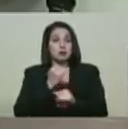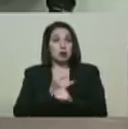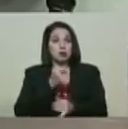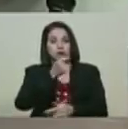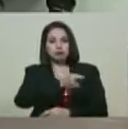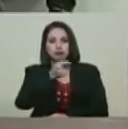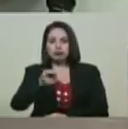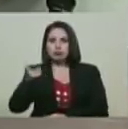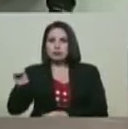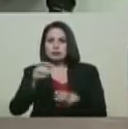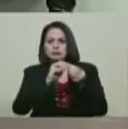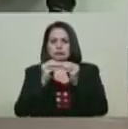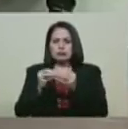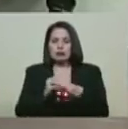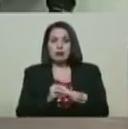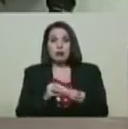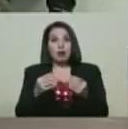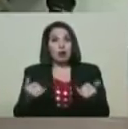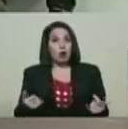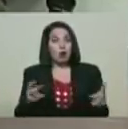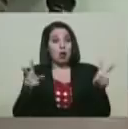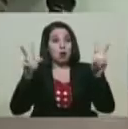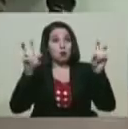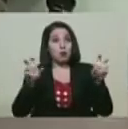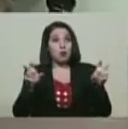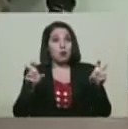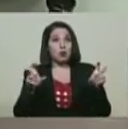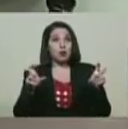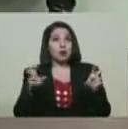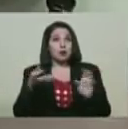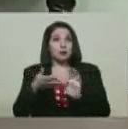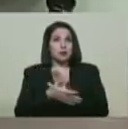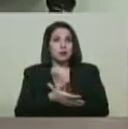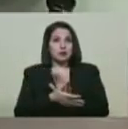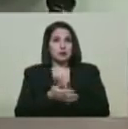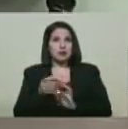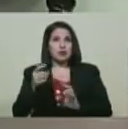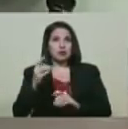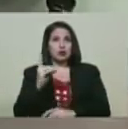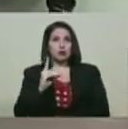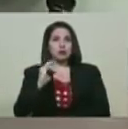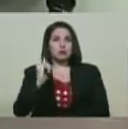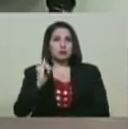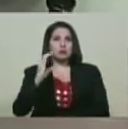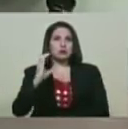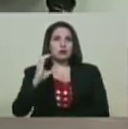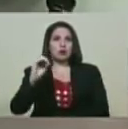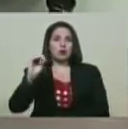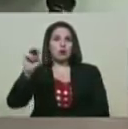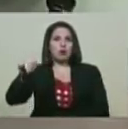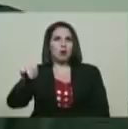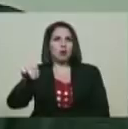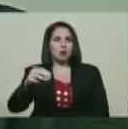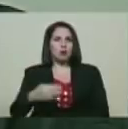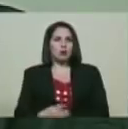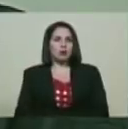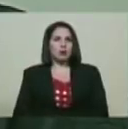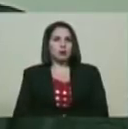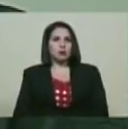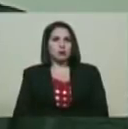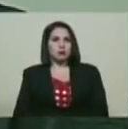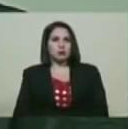y reestructuración. Y ha llegado el momento de reactivar un nuevo DICOM que permite